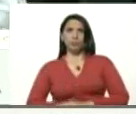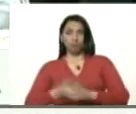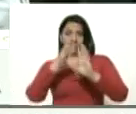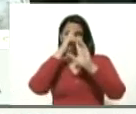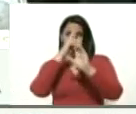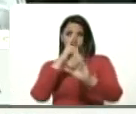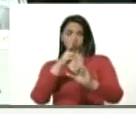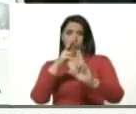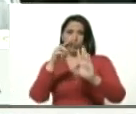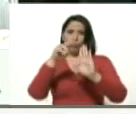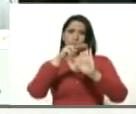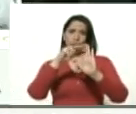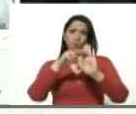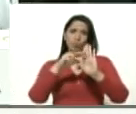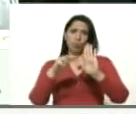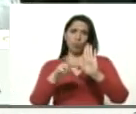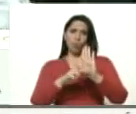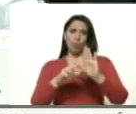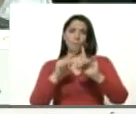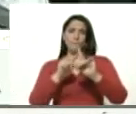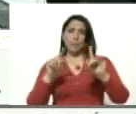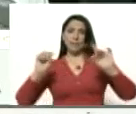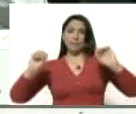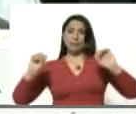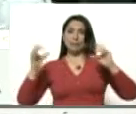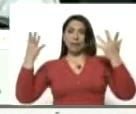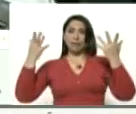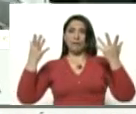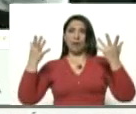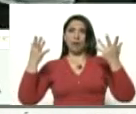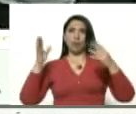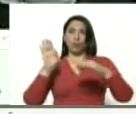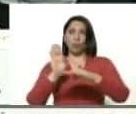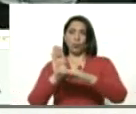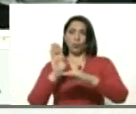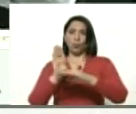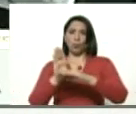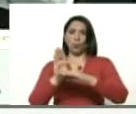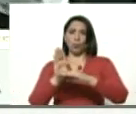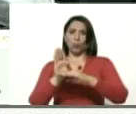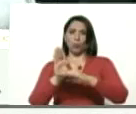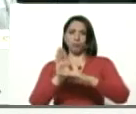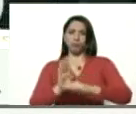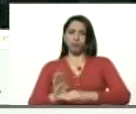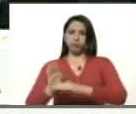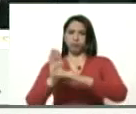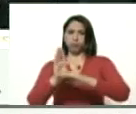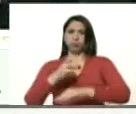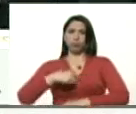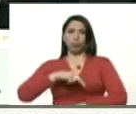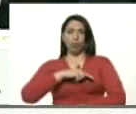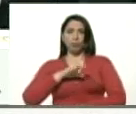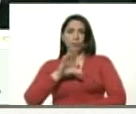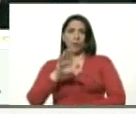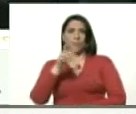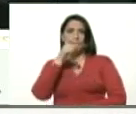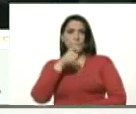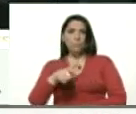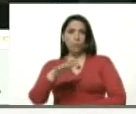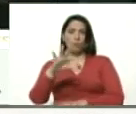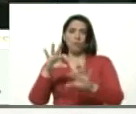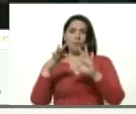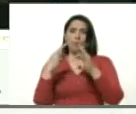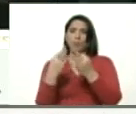respetar las normas y las reglas para salvar, cuidar y proteger a nuestro país, a nuestro pueblo, a nuestra